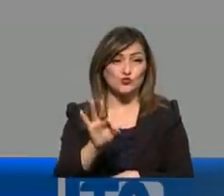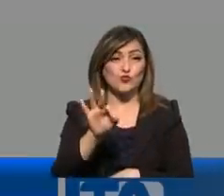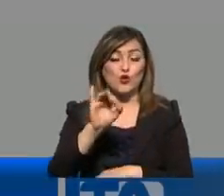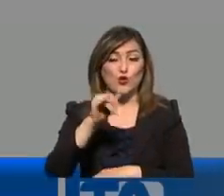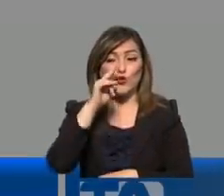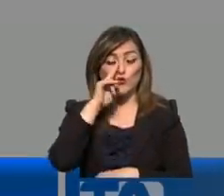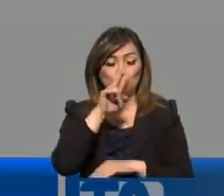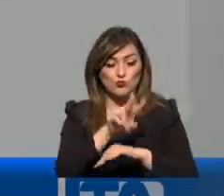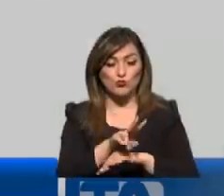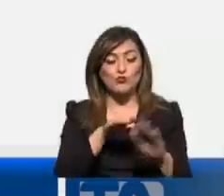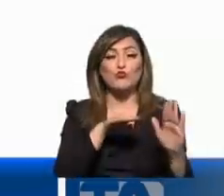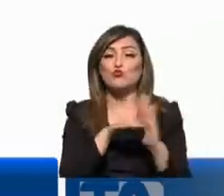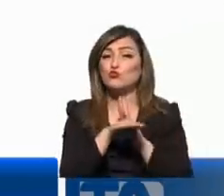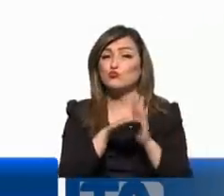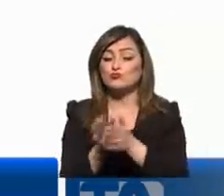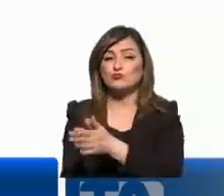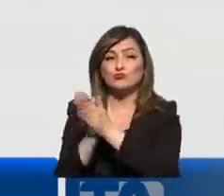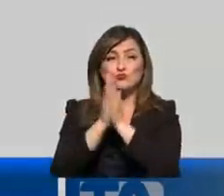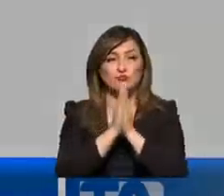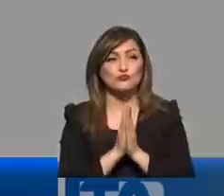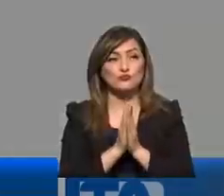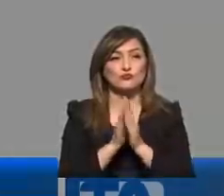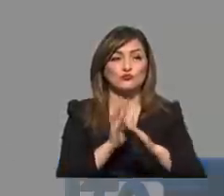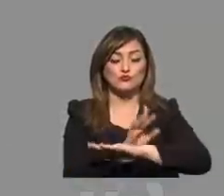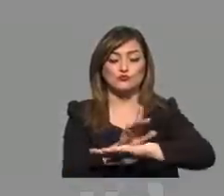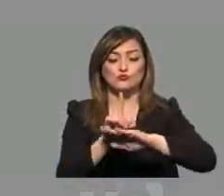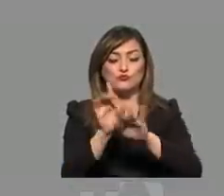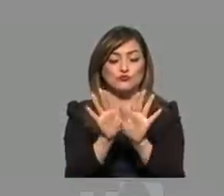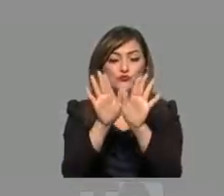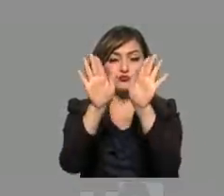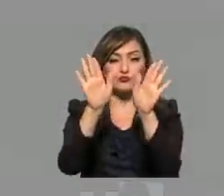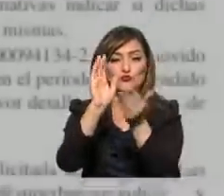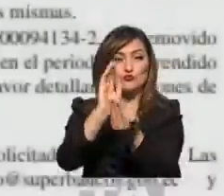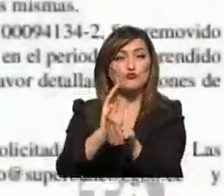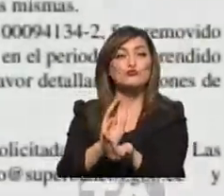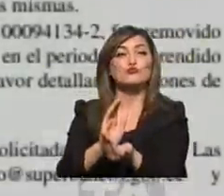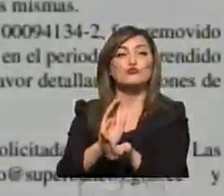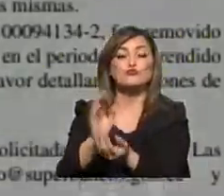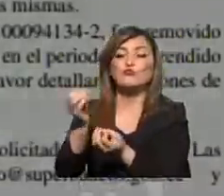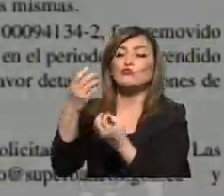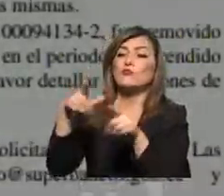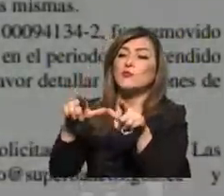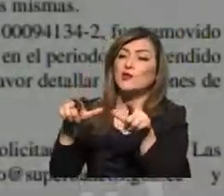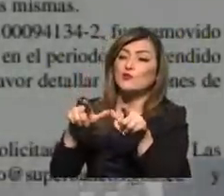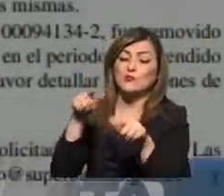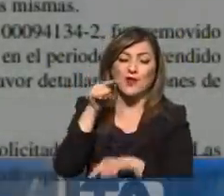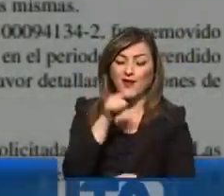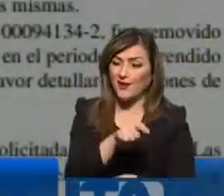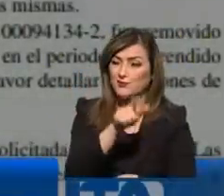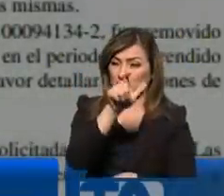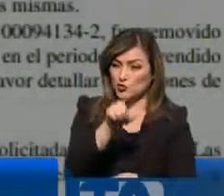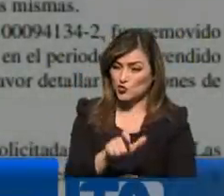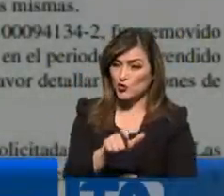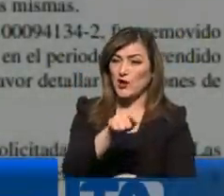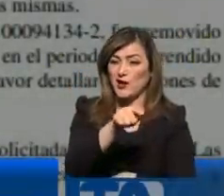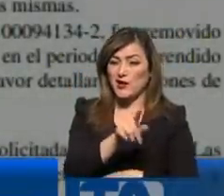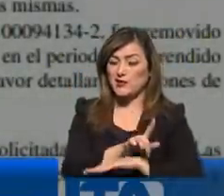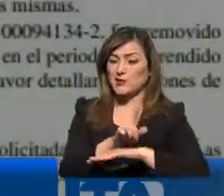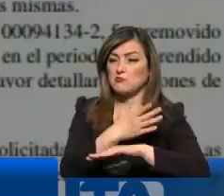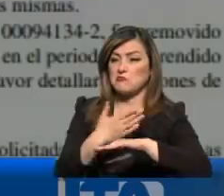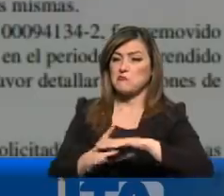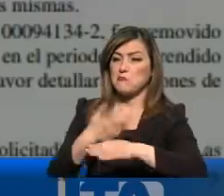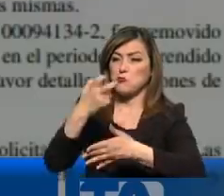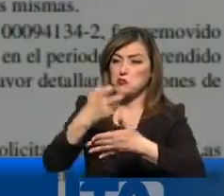la Superintendencia de Bancos solicita a la Directora General del Seguro Social certifique si Madera Castillo ha sido